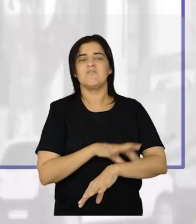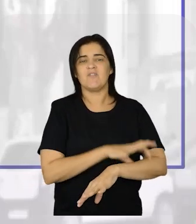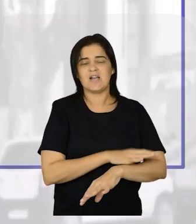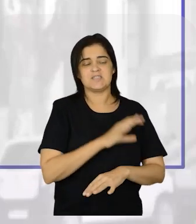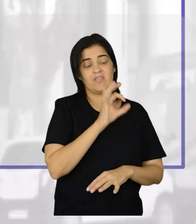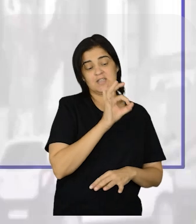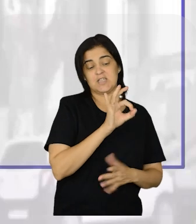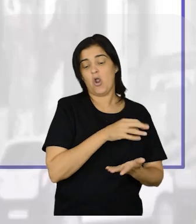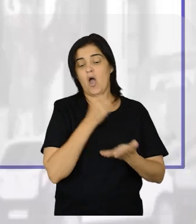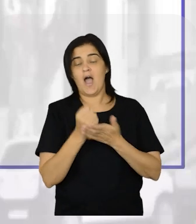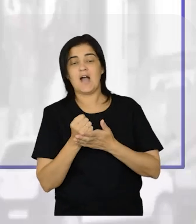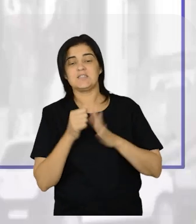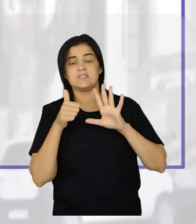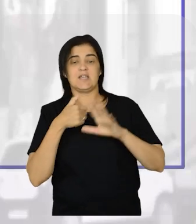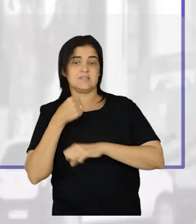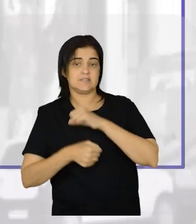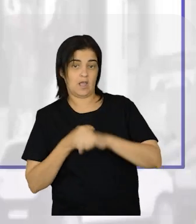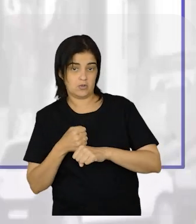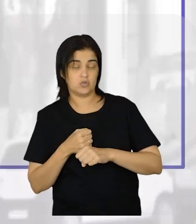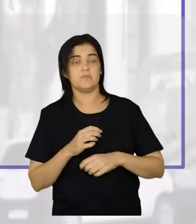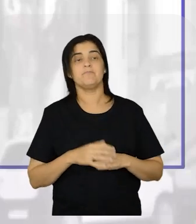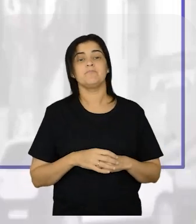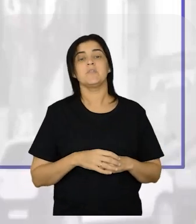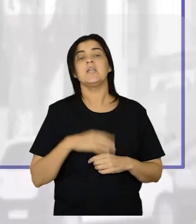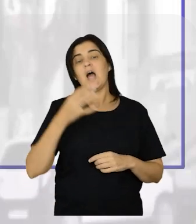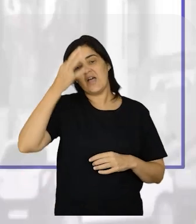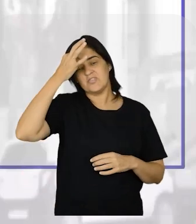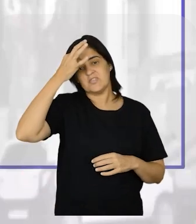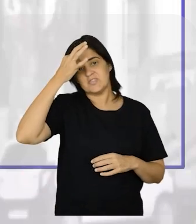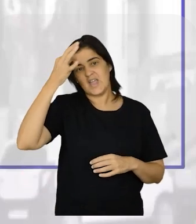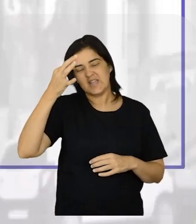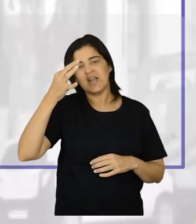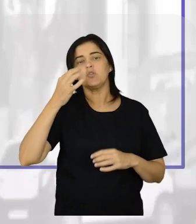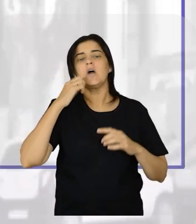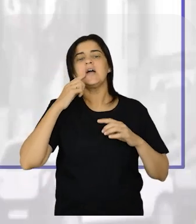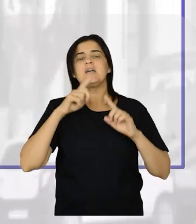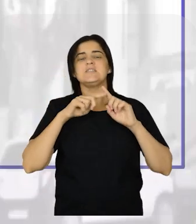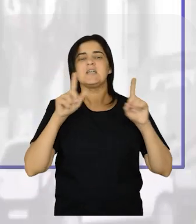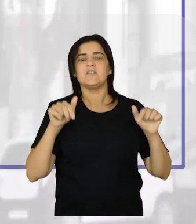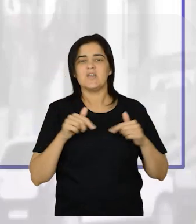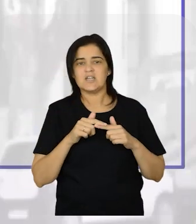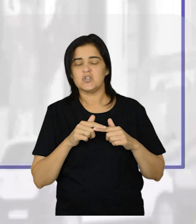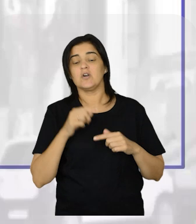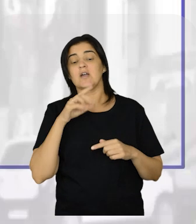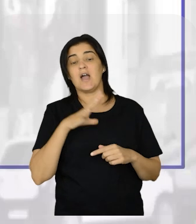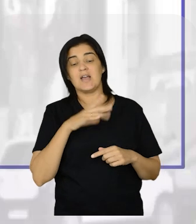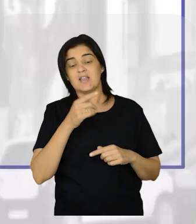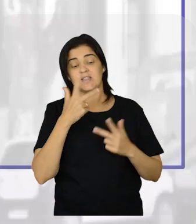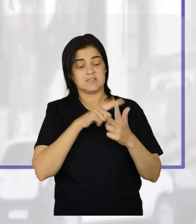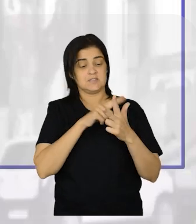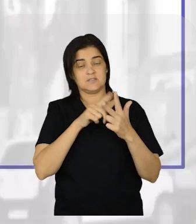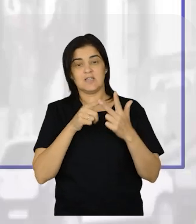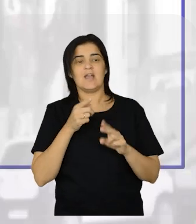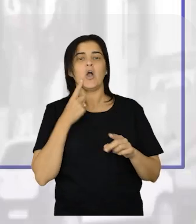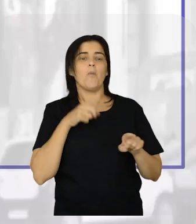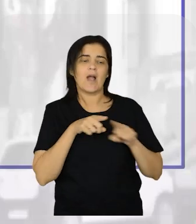de 0 a 6 años, y la tecnicatura en certificaciones de inglés. Esas son las tres carreras